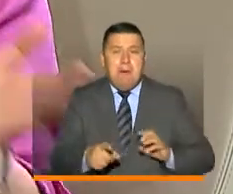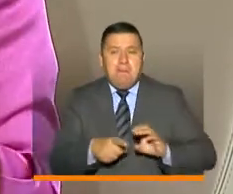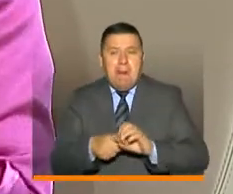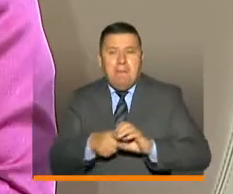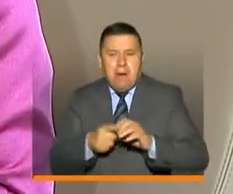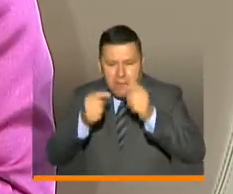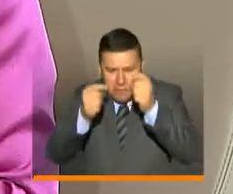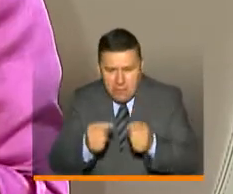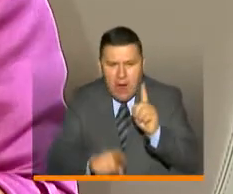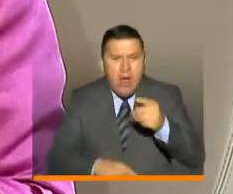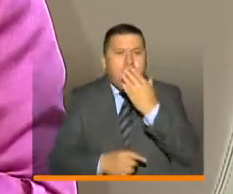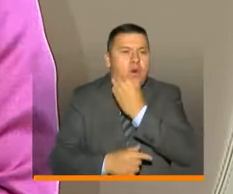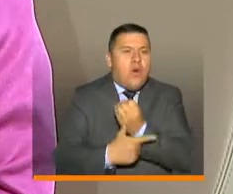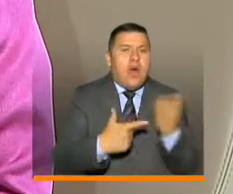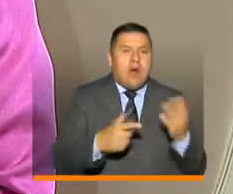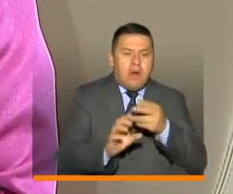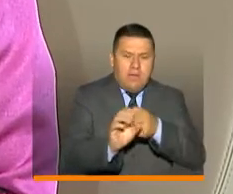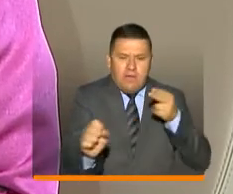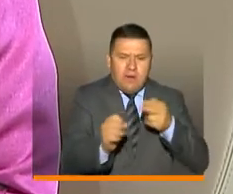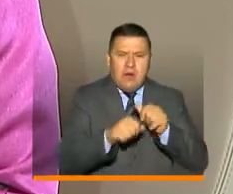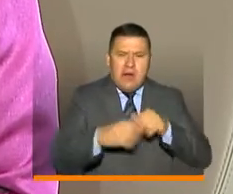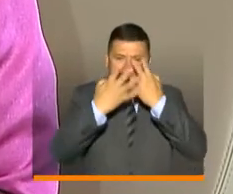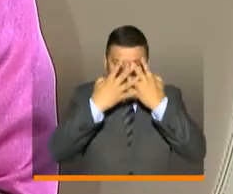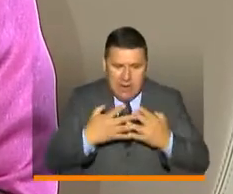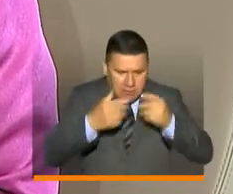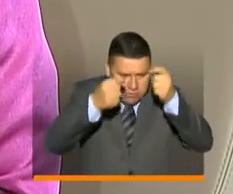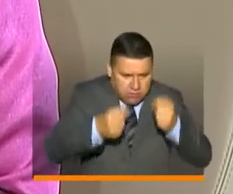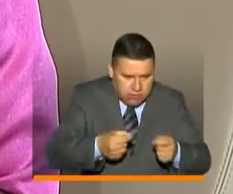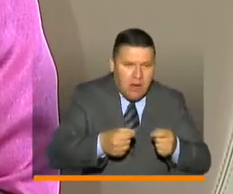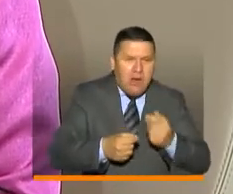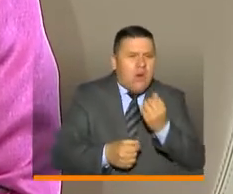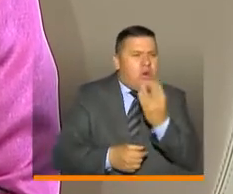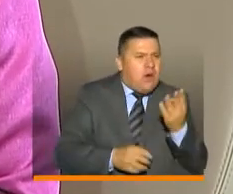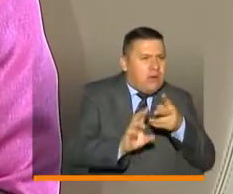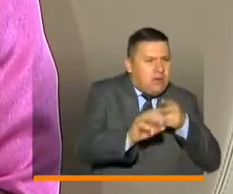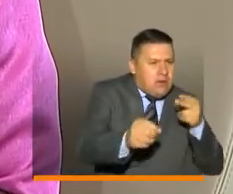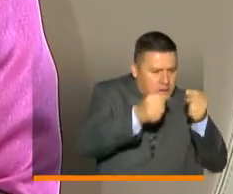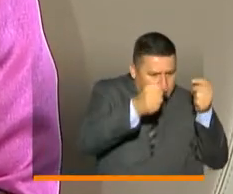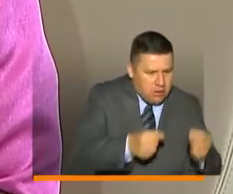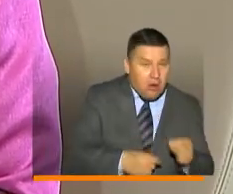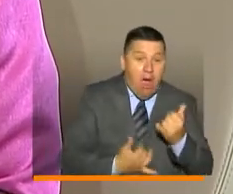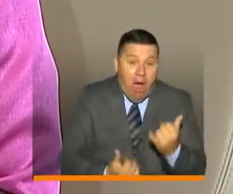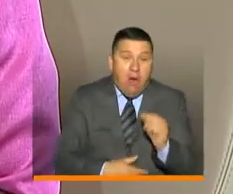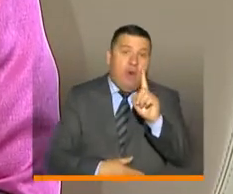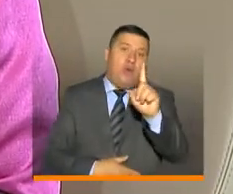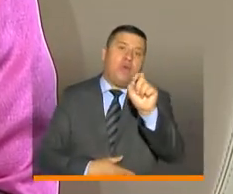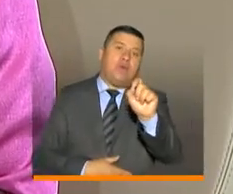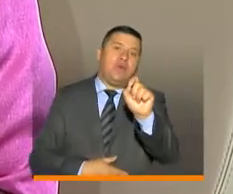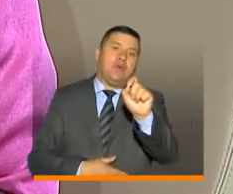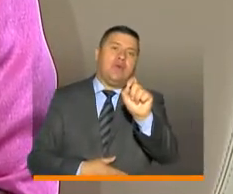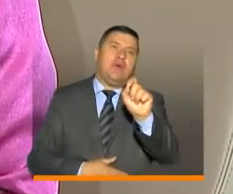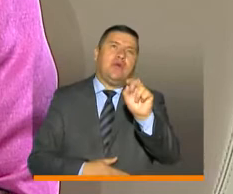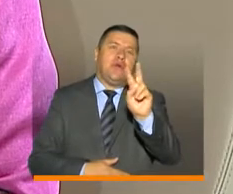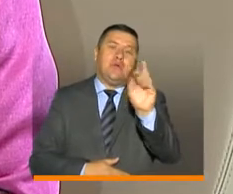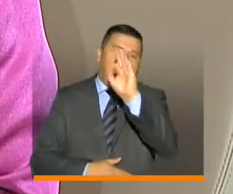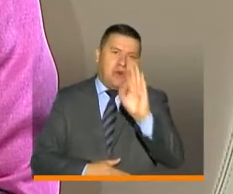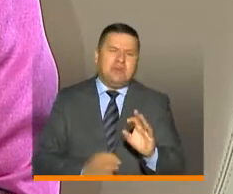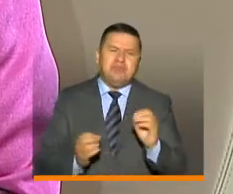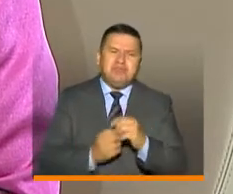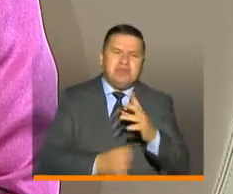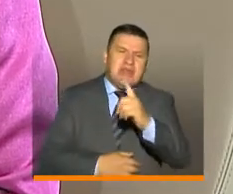y retirados, que es la fórmula del cálculo para hablar de esta deserción, estamos en 1.1%, que equivale a